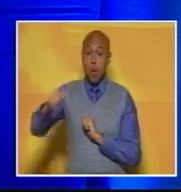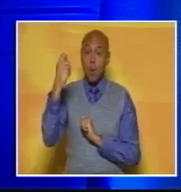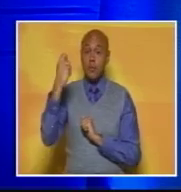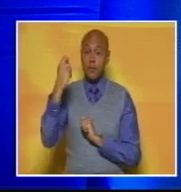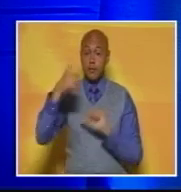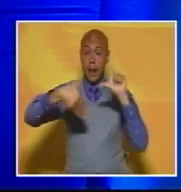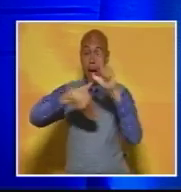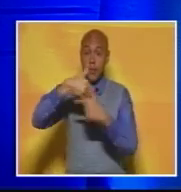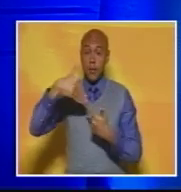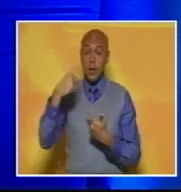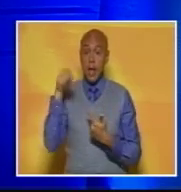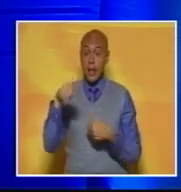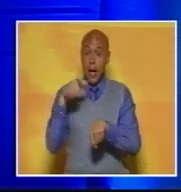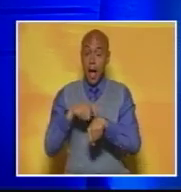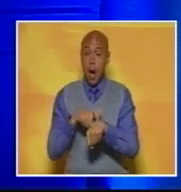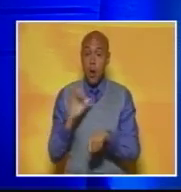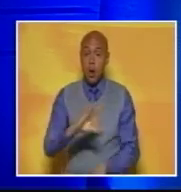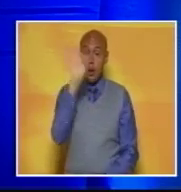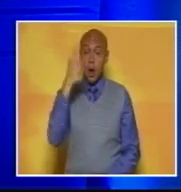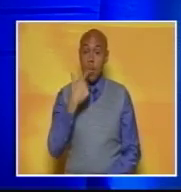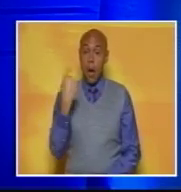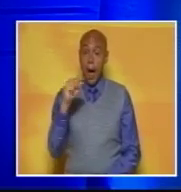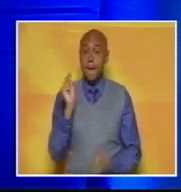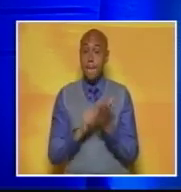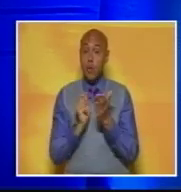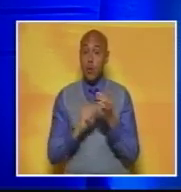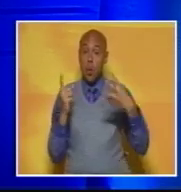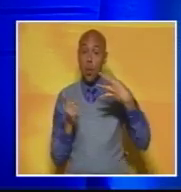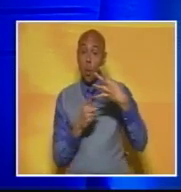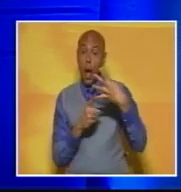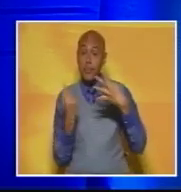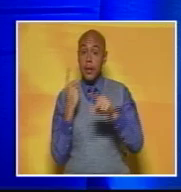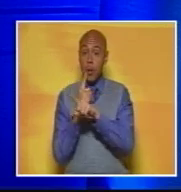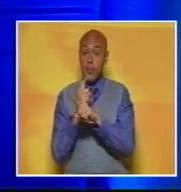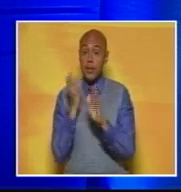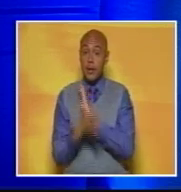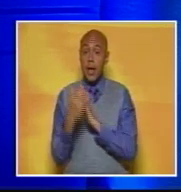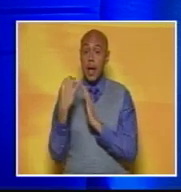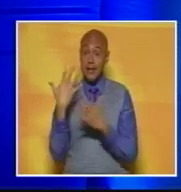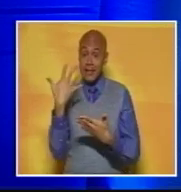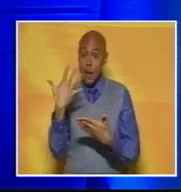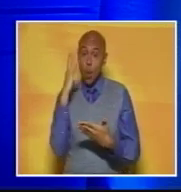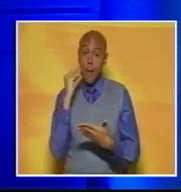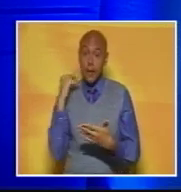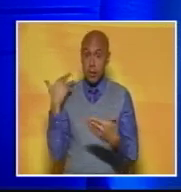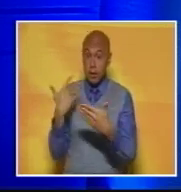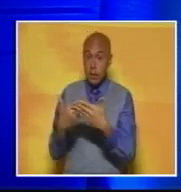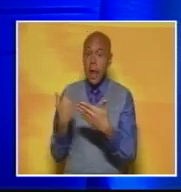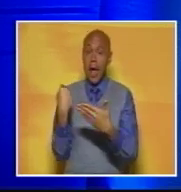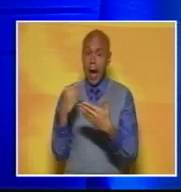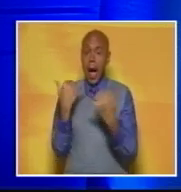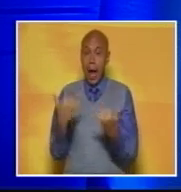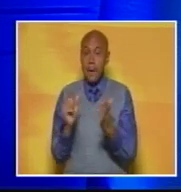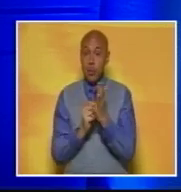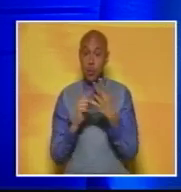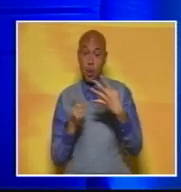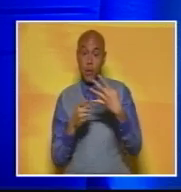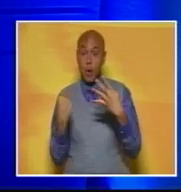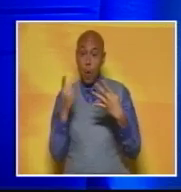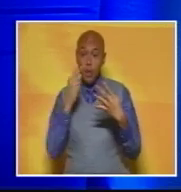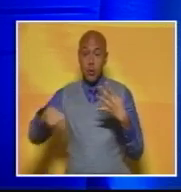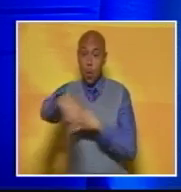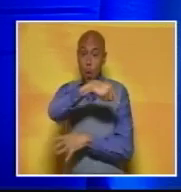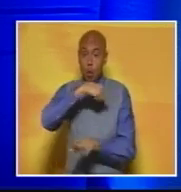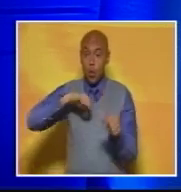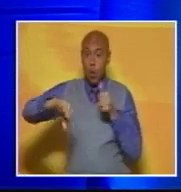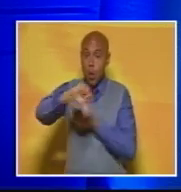porque a esta hora Cardenal Estelar está ganando su 4º juego de 5 disputados. 5 disputados en la ronda de todos contra todos del evento